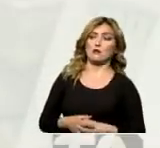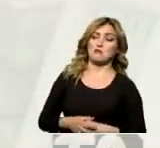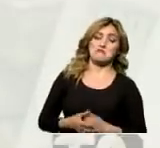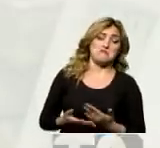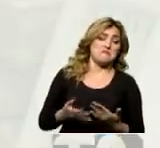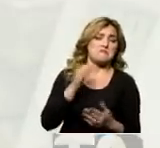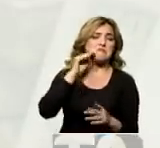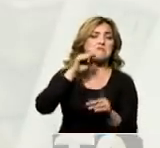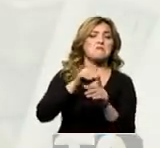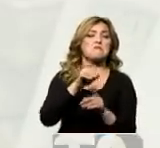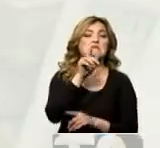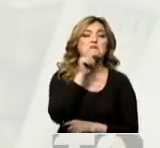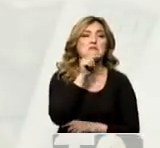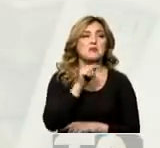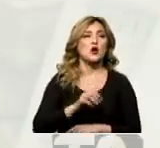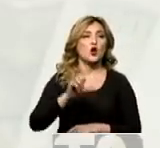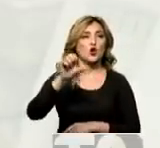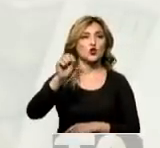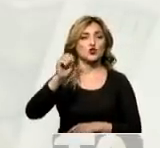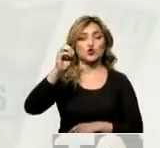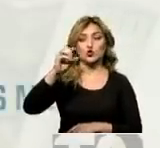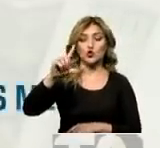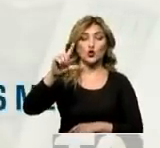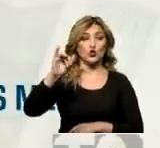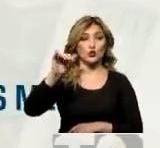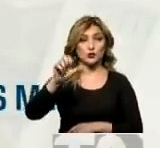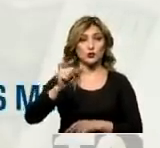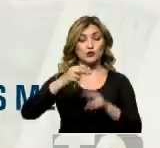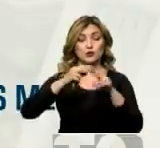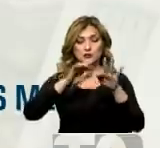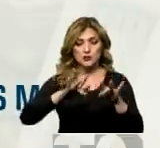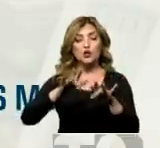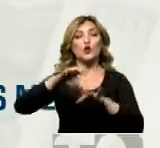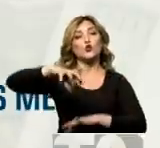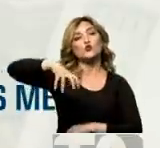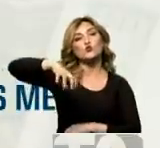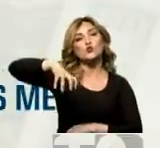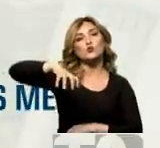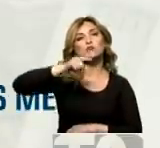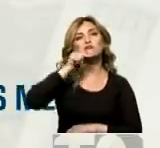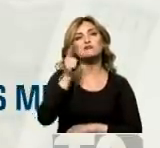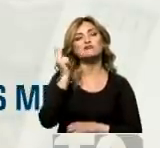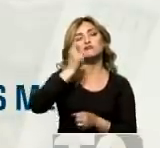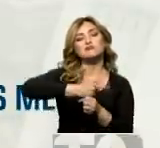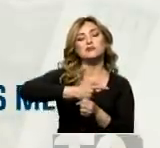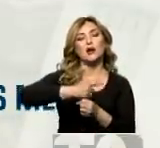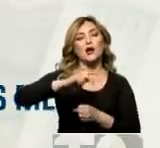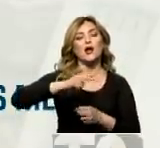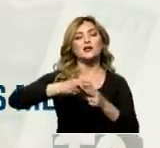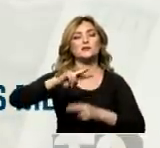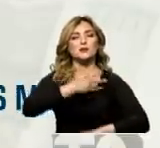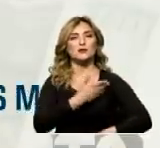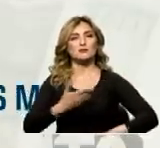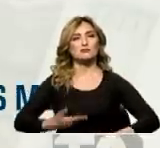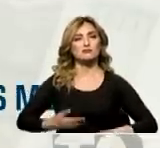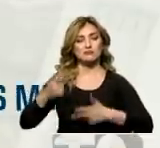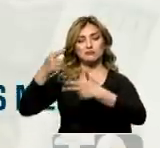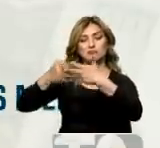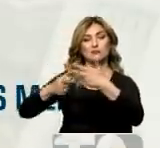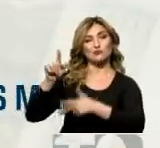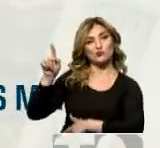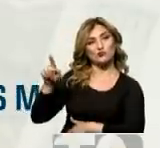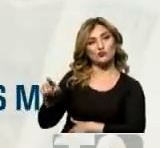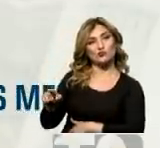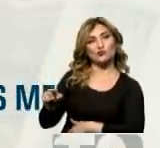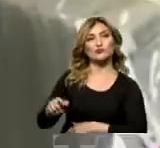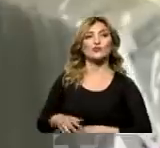ese mensaje lo entregó Walter Solís, exsecretario del Agua, de parte de Jorge Glass, María de los Ángeles Duarte, Vinicio Alvarado y